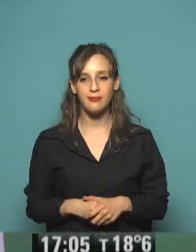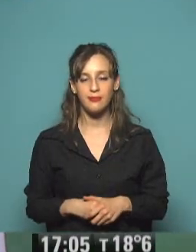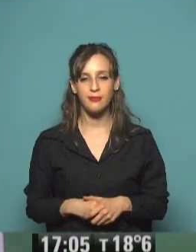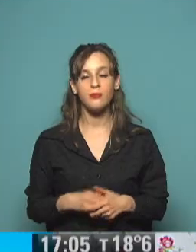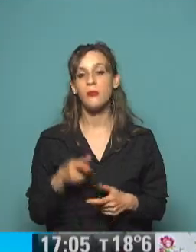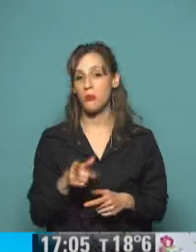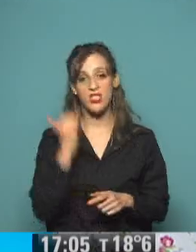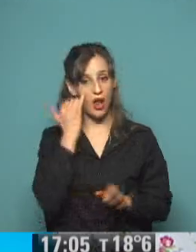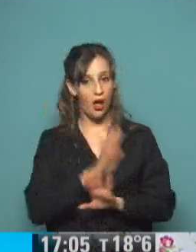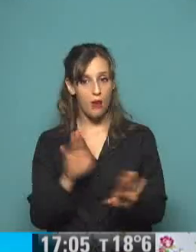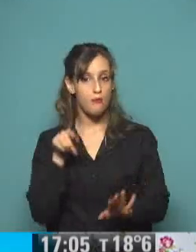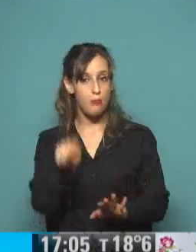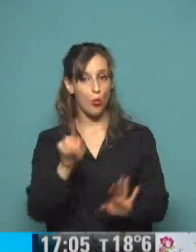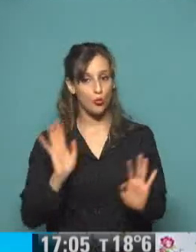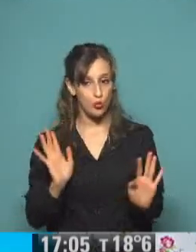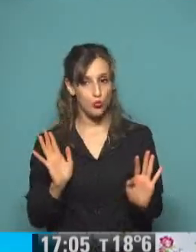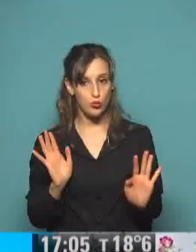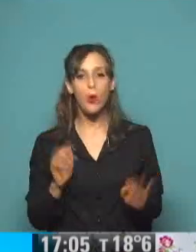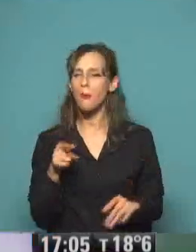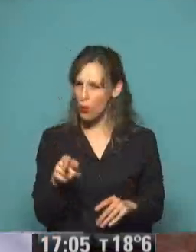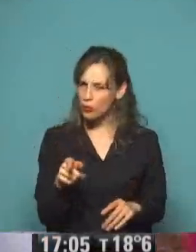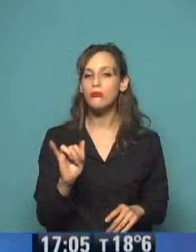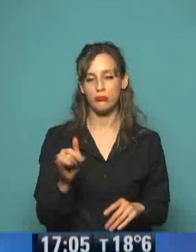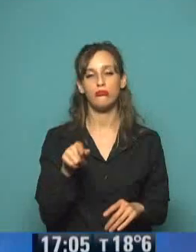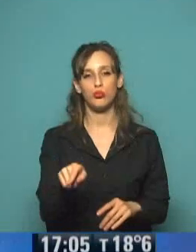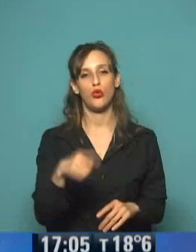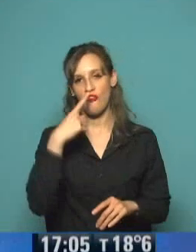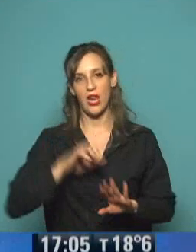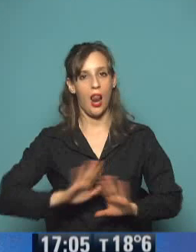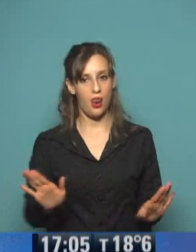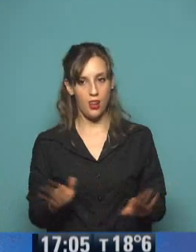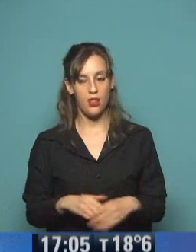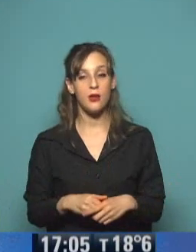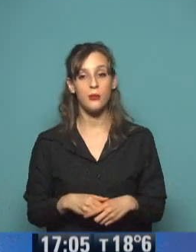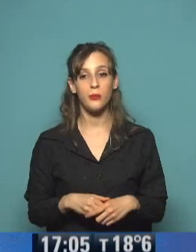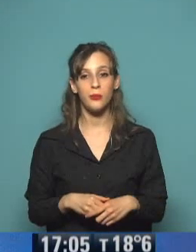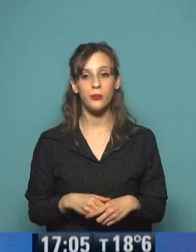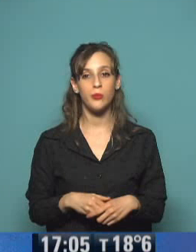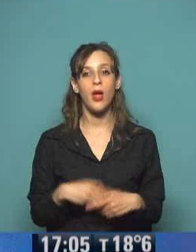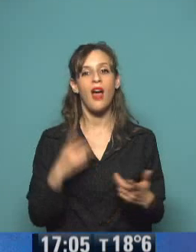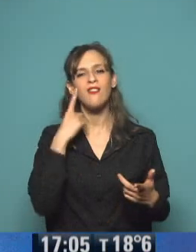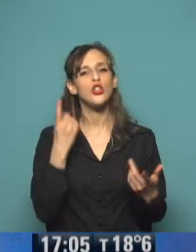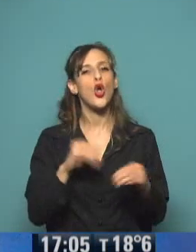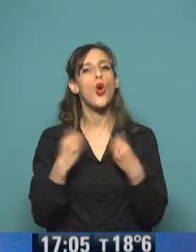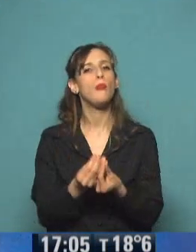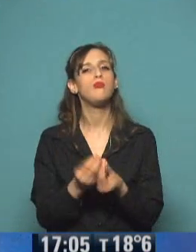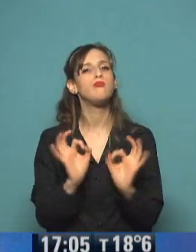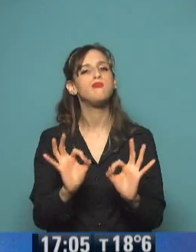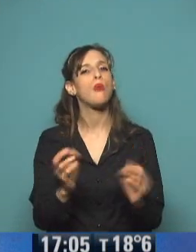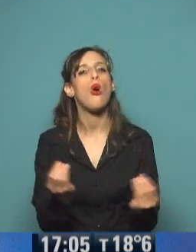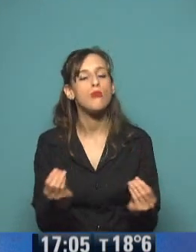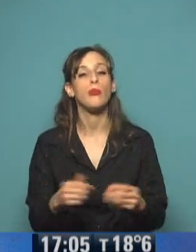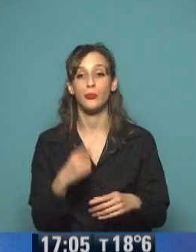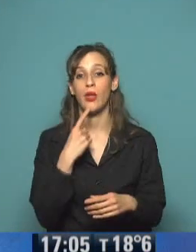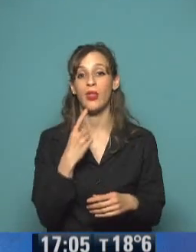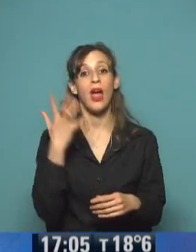Ahí podría terminar la oración y también ¿punto? Podemos agregar. Punto final. Punto final. Buscamos de ahí, si no, ¿eh? Y a ver, ¿cómo quedaría entonces? Entonces